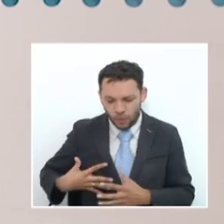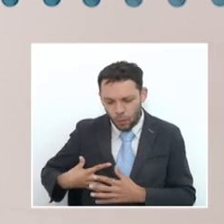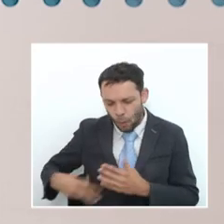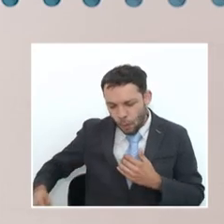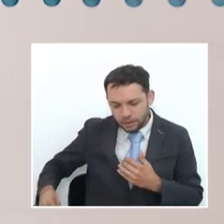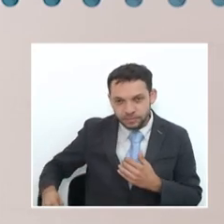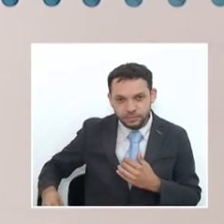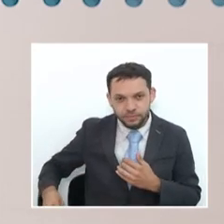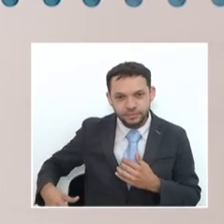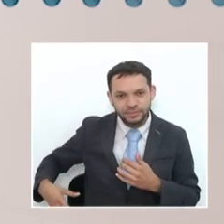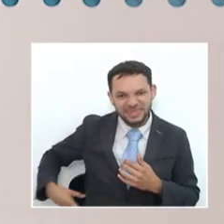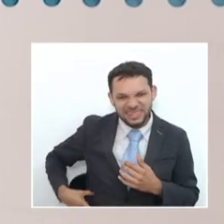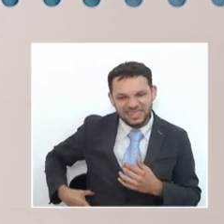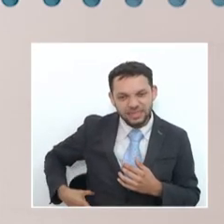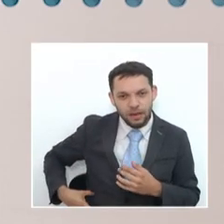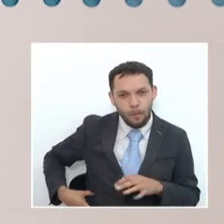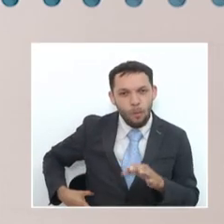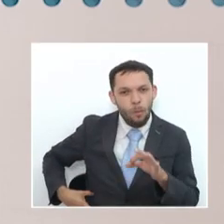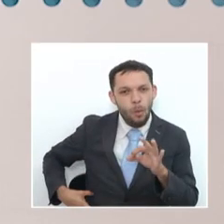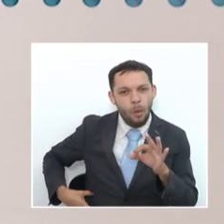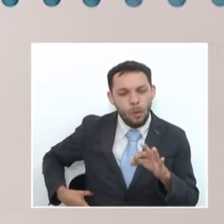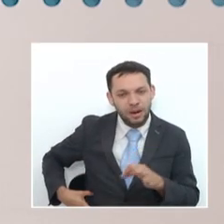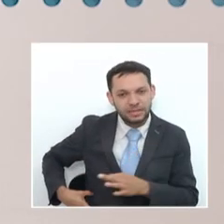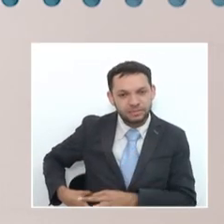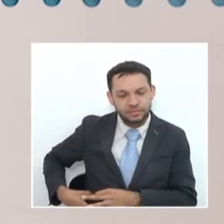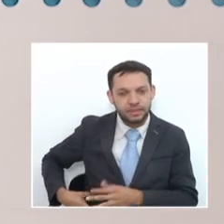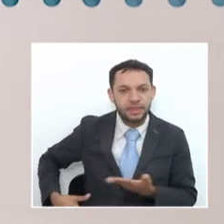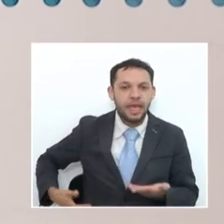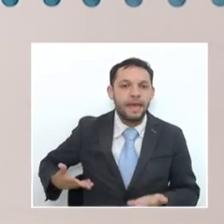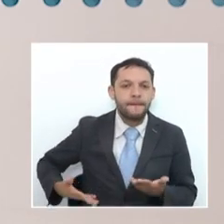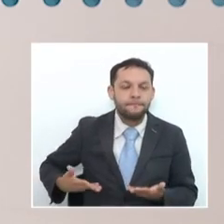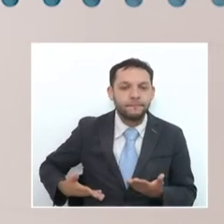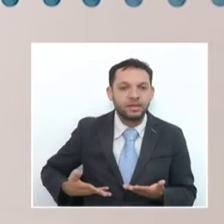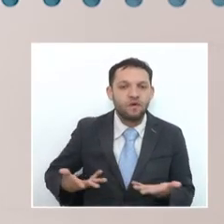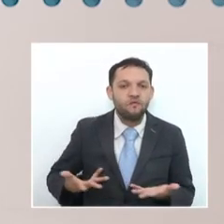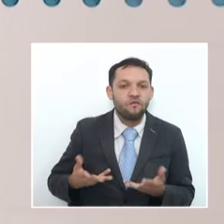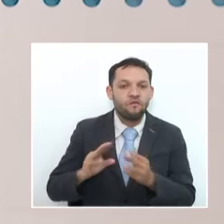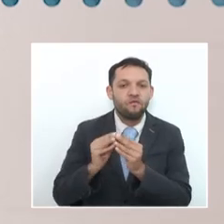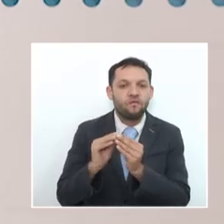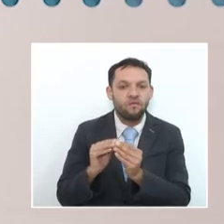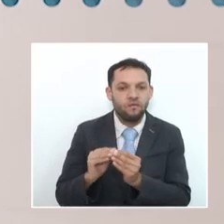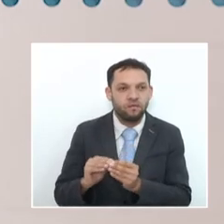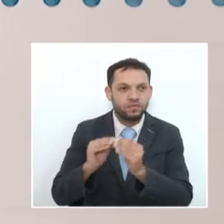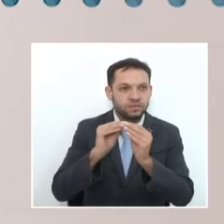cálculos es qué tamaño tienen y en qué parte están ubicados.